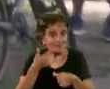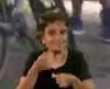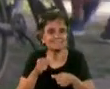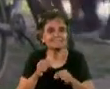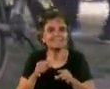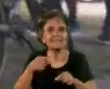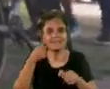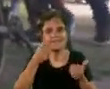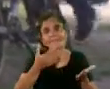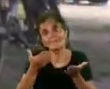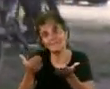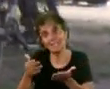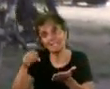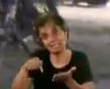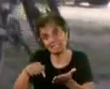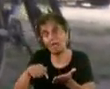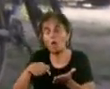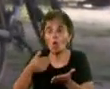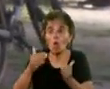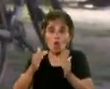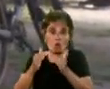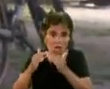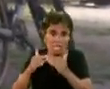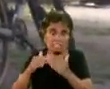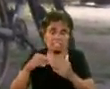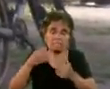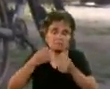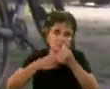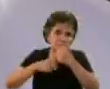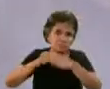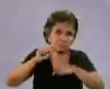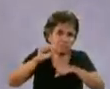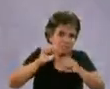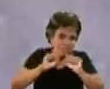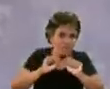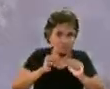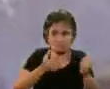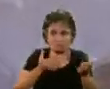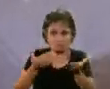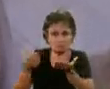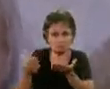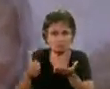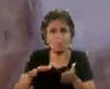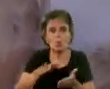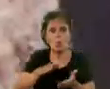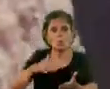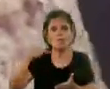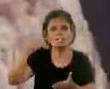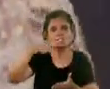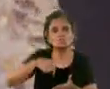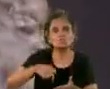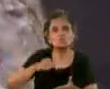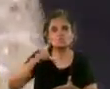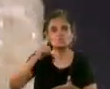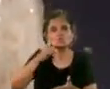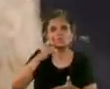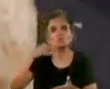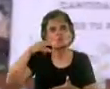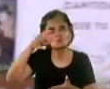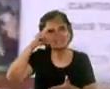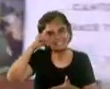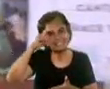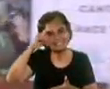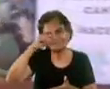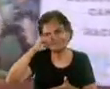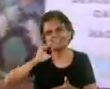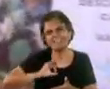en la feria acá, y si no, hacemos a domicilio. O sea, trabajamos desde casa y también hacemos reparto. De acá de la zona sur, del barrio Linz, y hace como 7 años